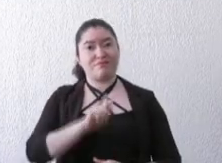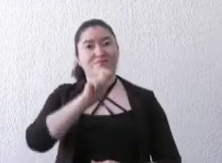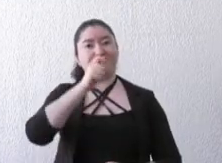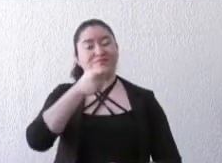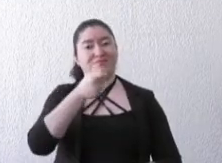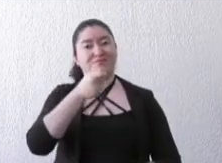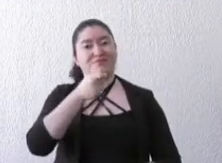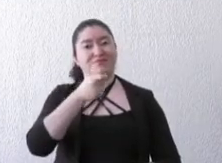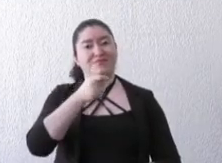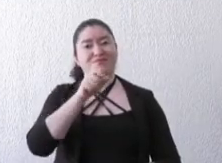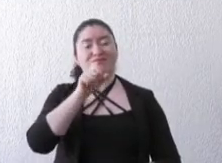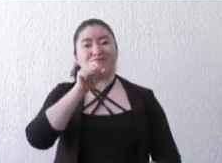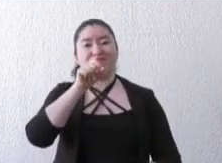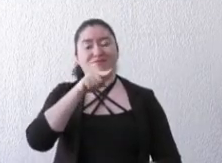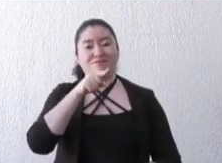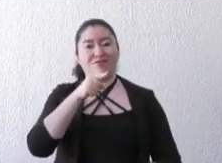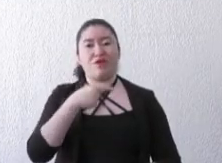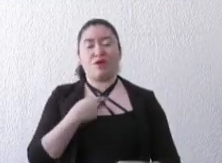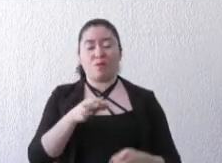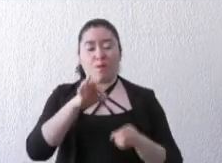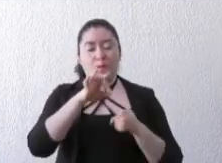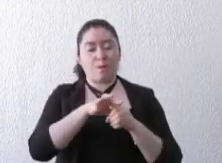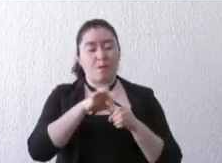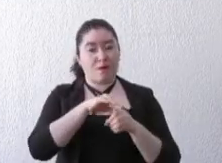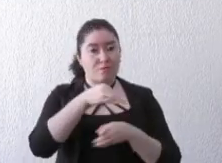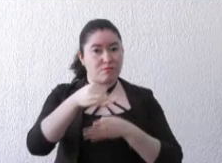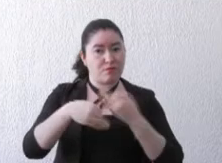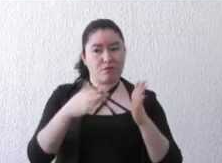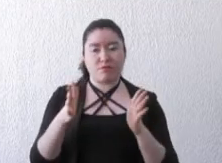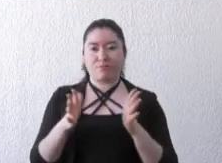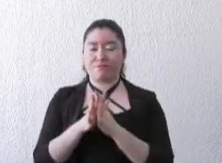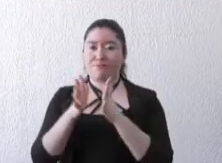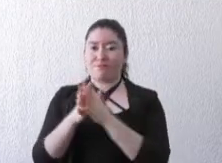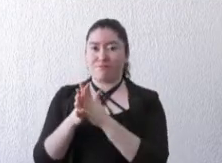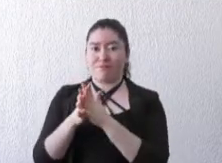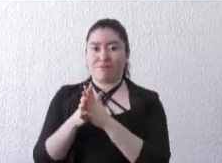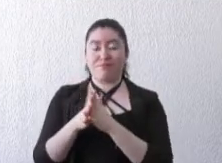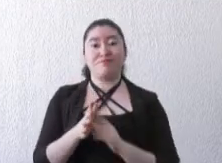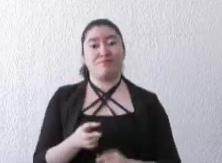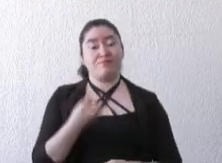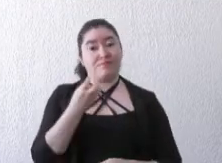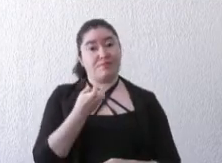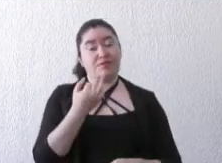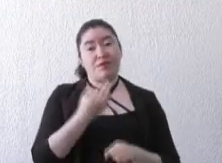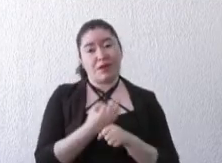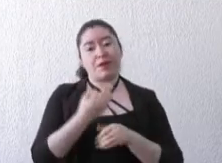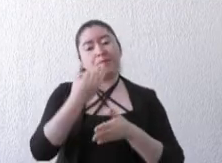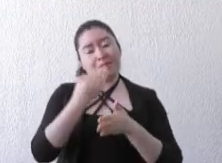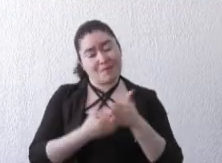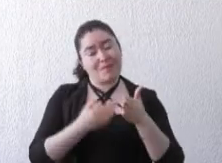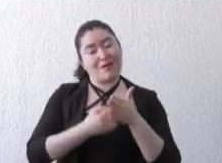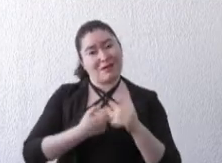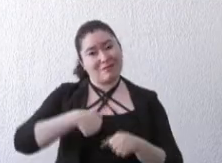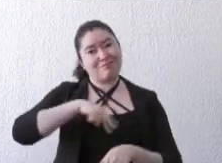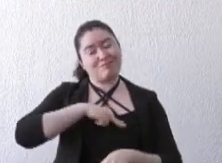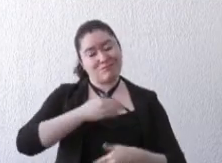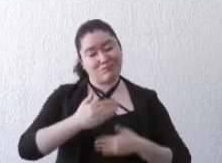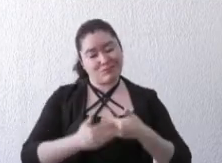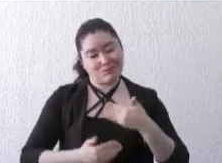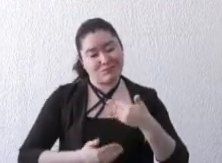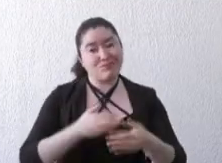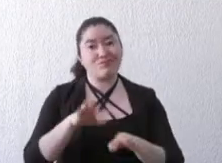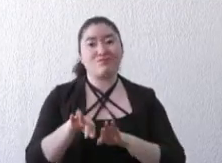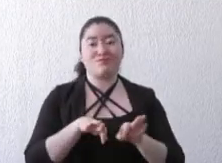formación de una democracia participativa. Así que todavía queda mucho por hacer y en eso estamos. Y respecto